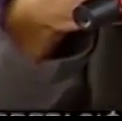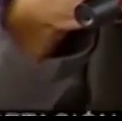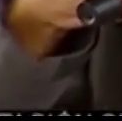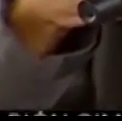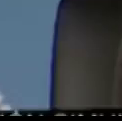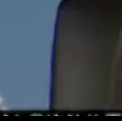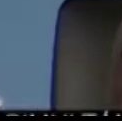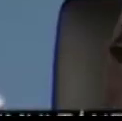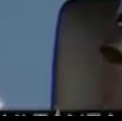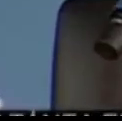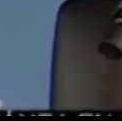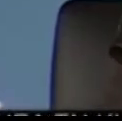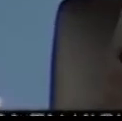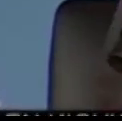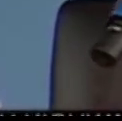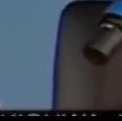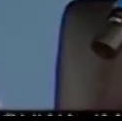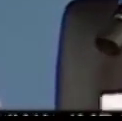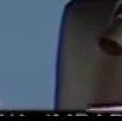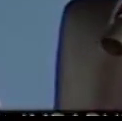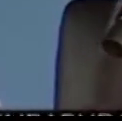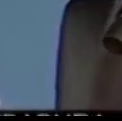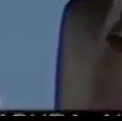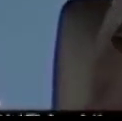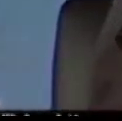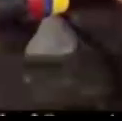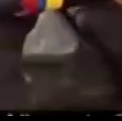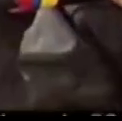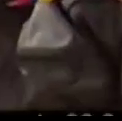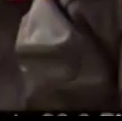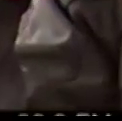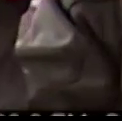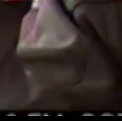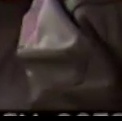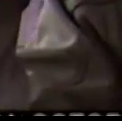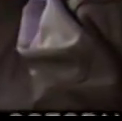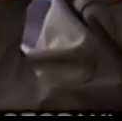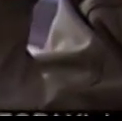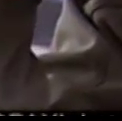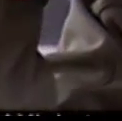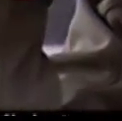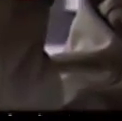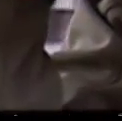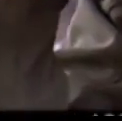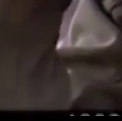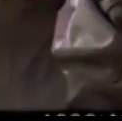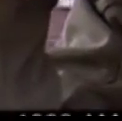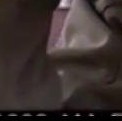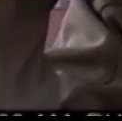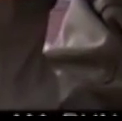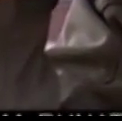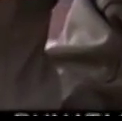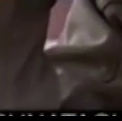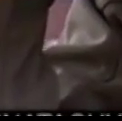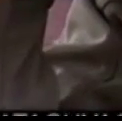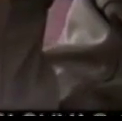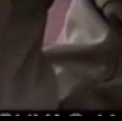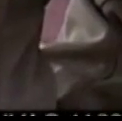Pues Mashi no se ha sabido. No sé. No, ahí tenemos una bicicleta con ruedita. Oiga, ¿conoce a Capitán Edison